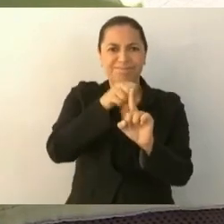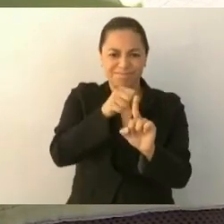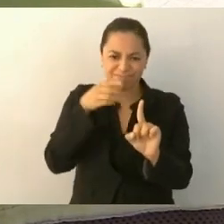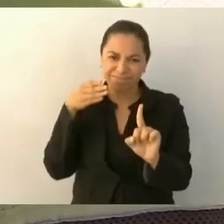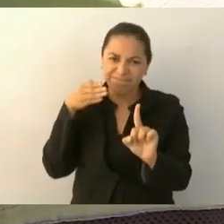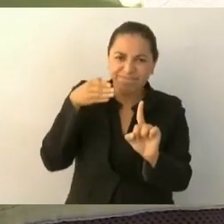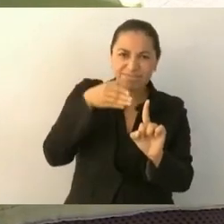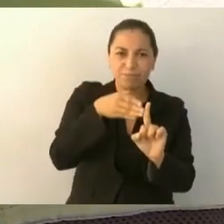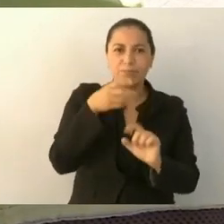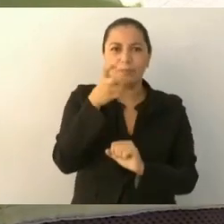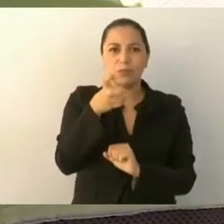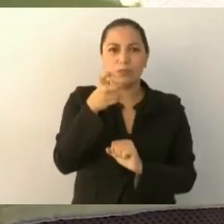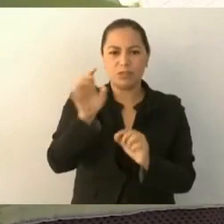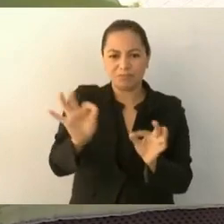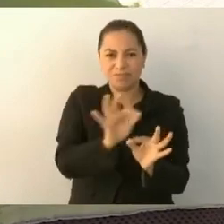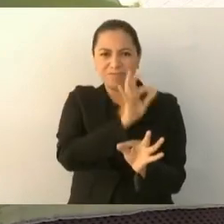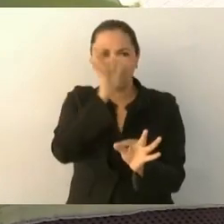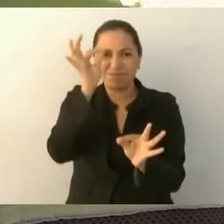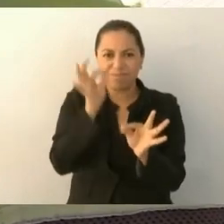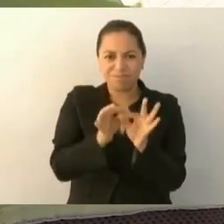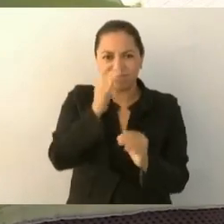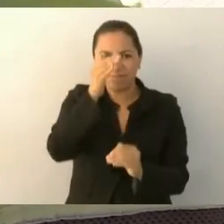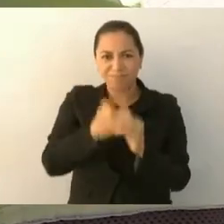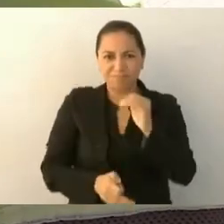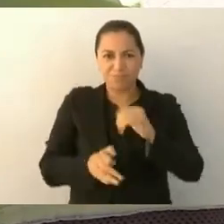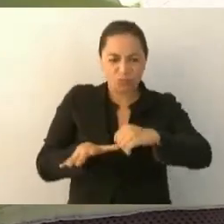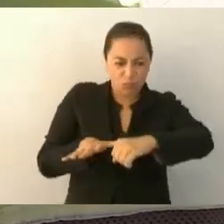terminar esta presa.